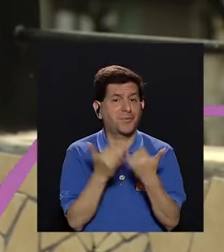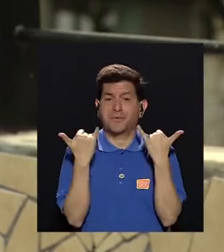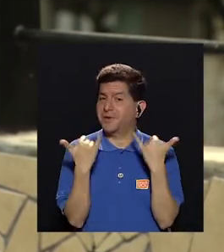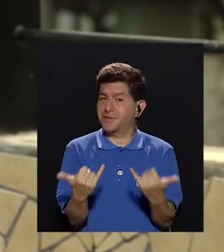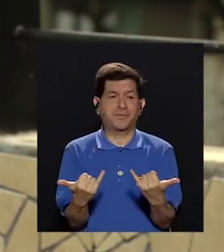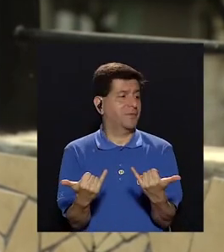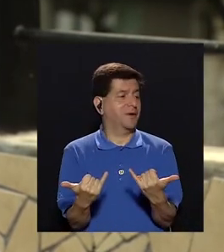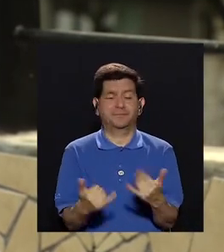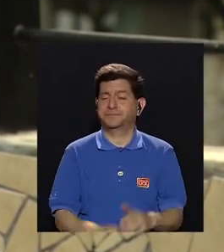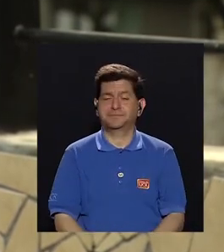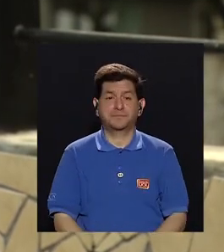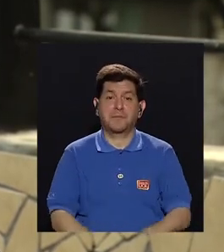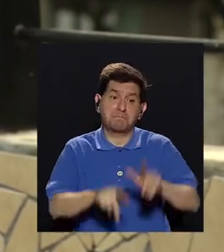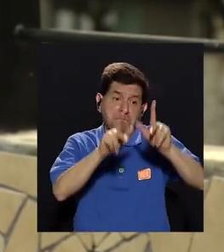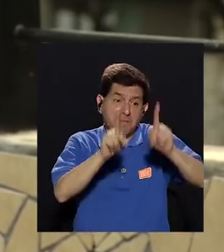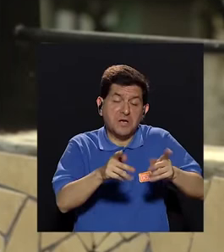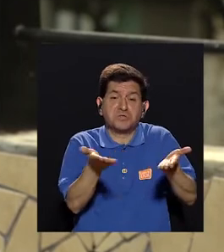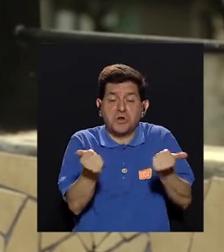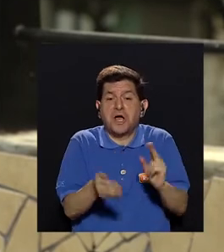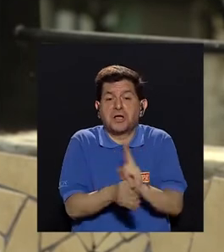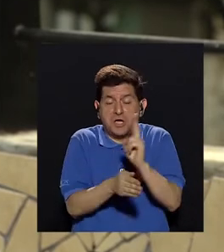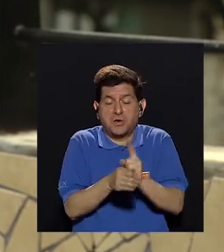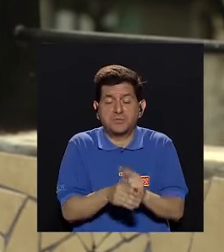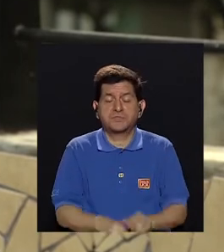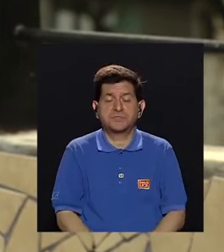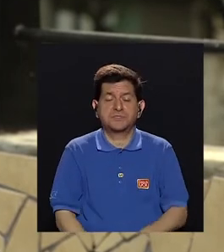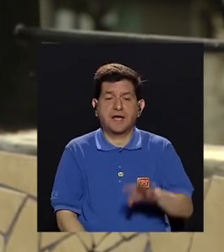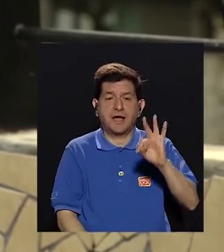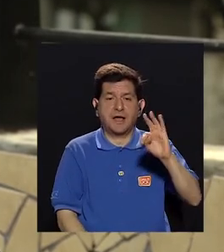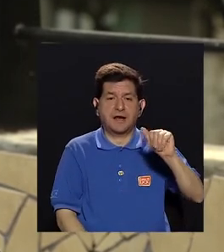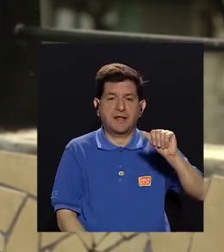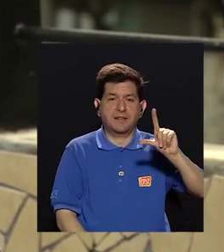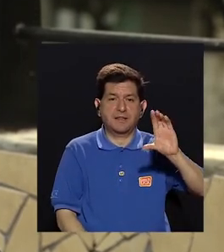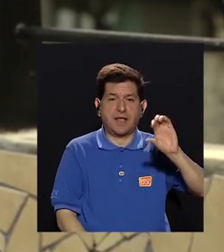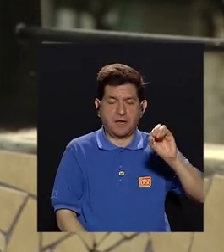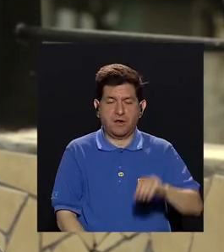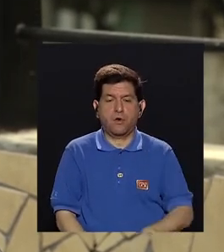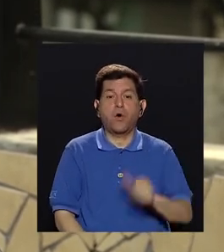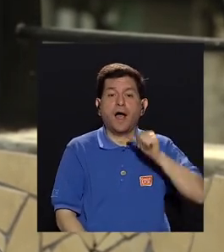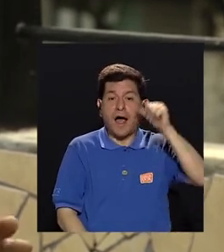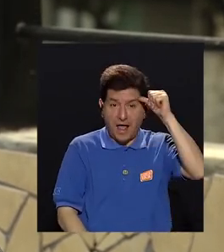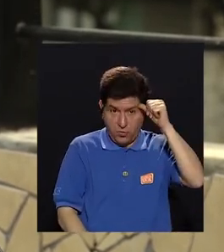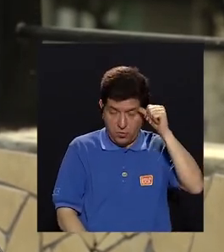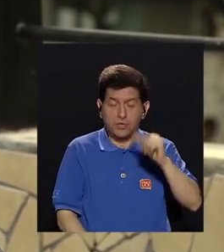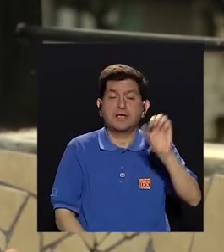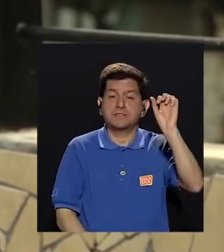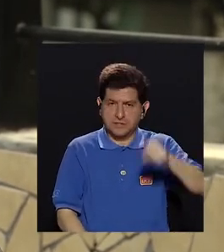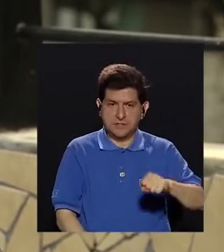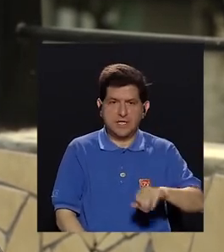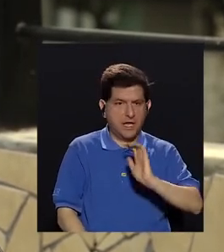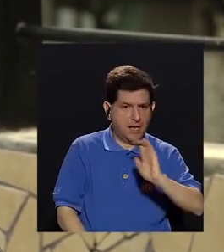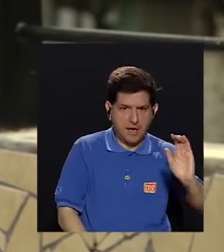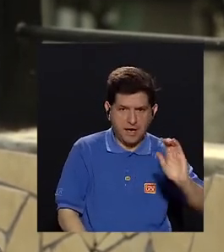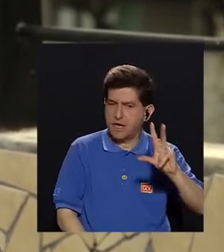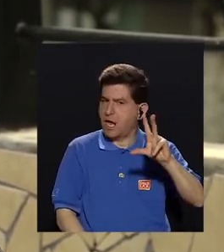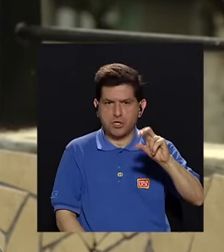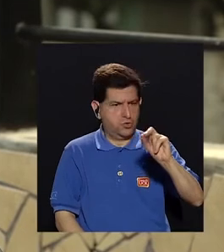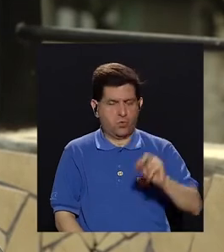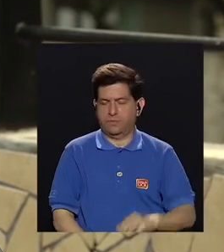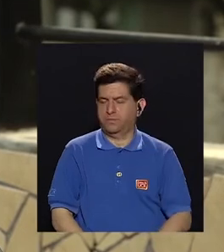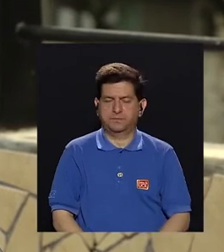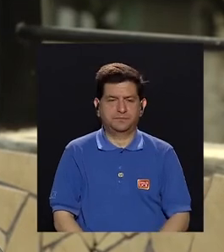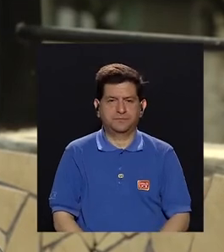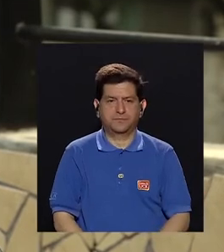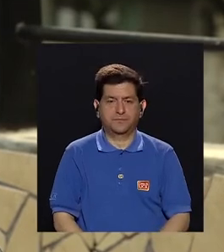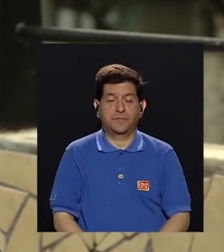¿verdad? En niñas no se recomienda, puede utilizar. Y de hecho estos productos siguen en el mercado sin ninguna